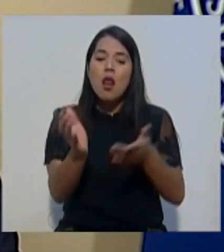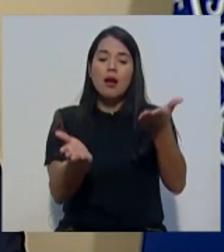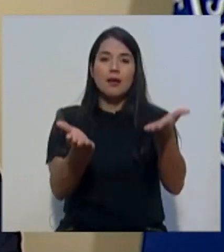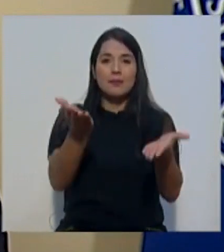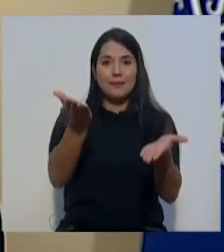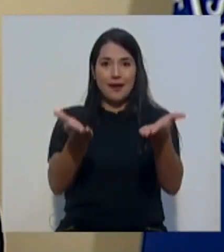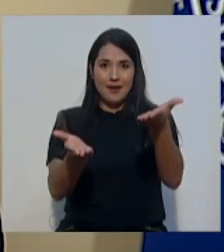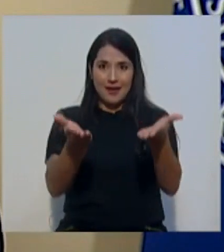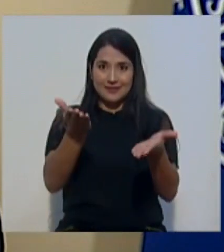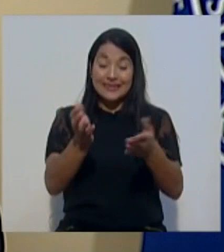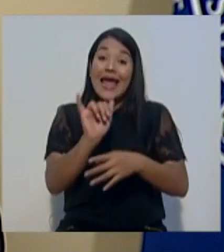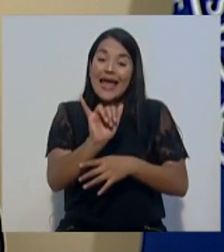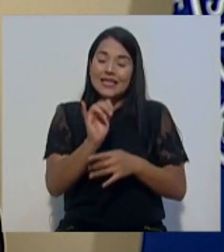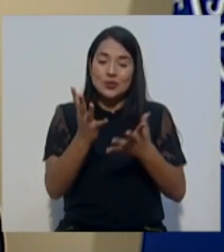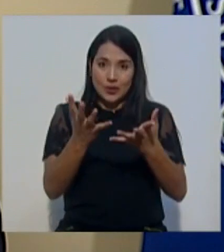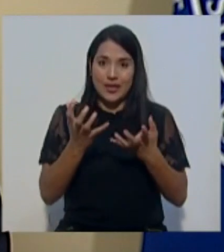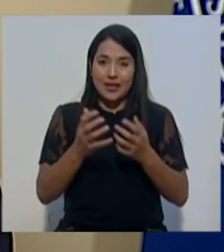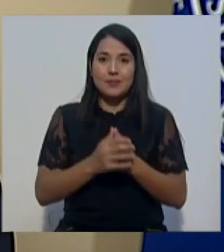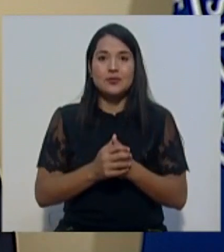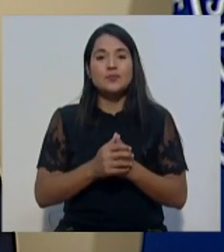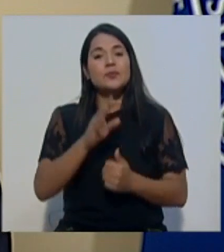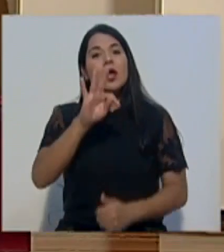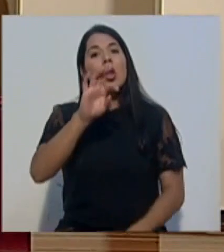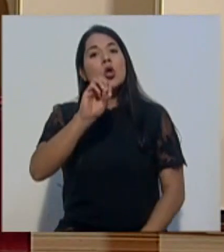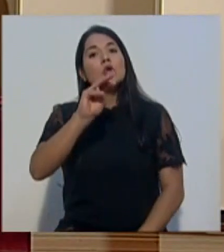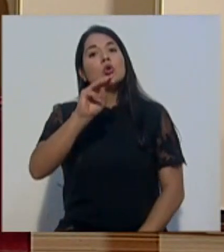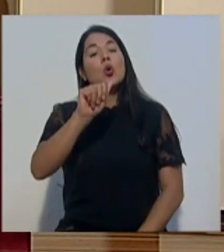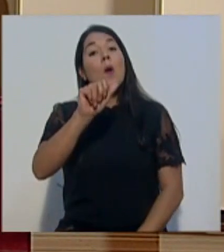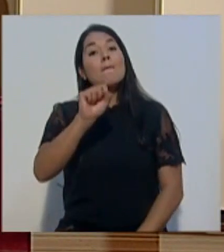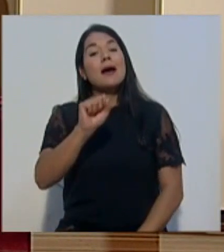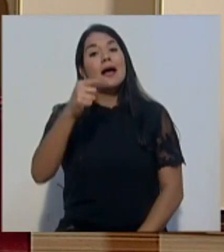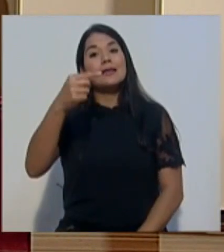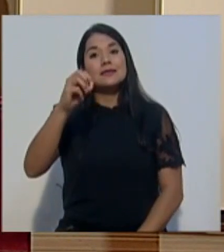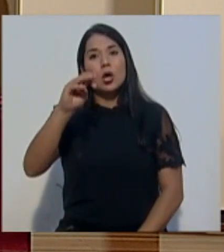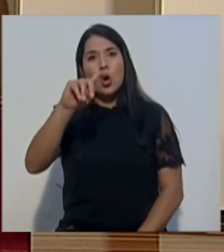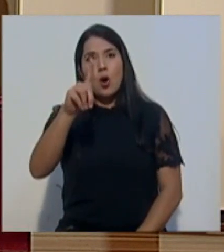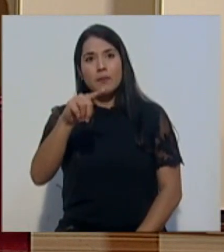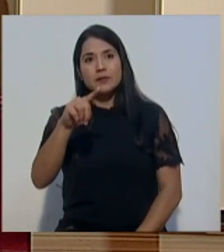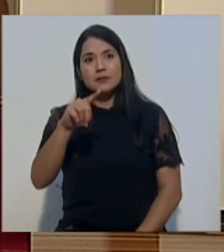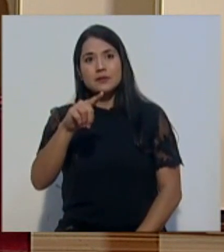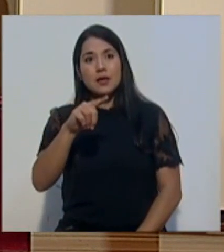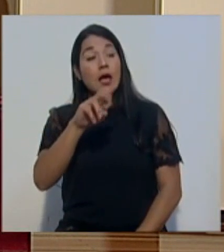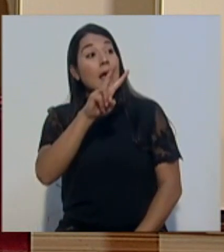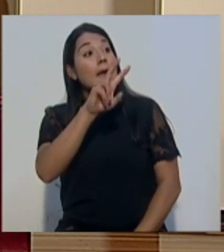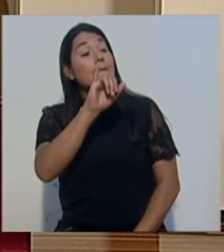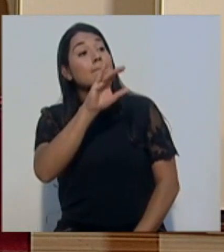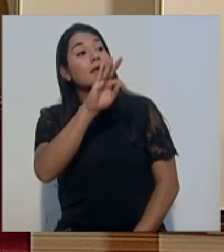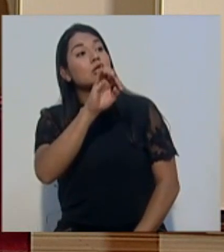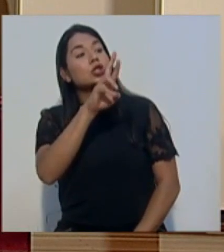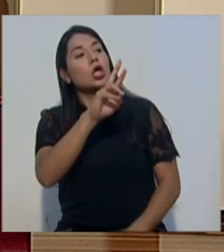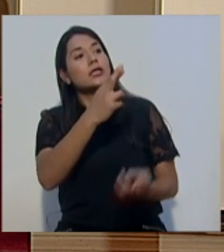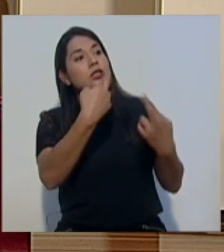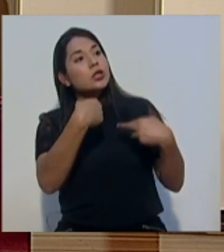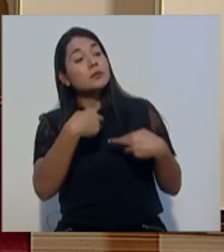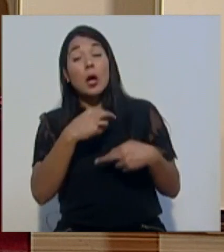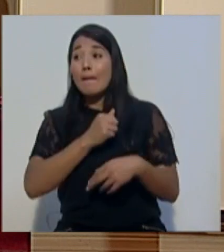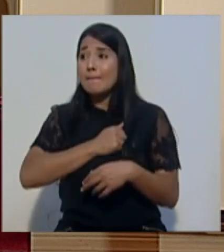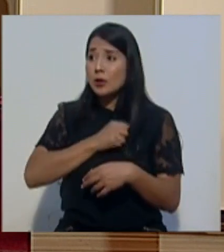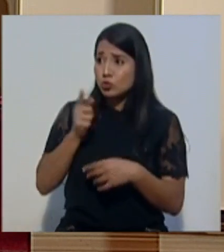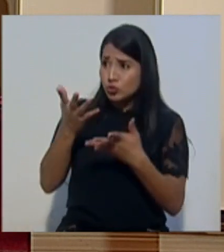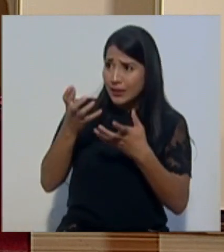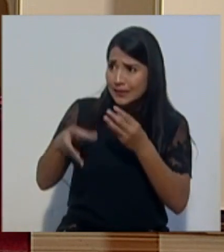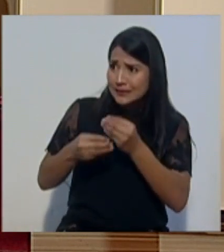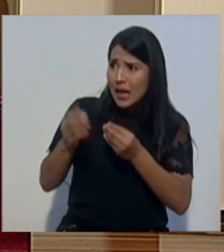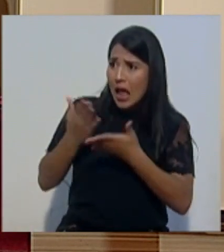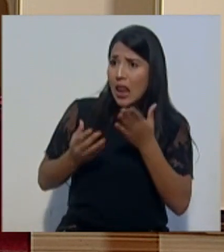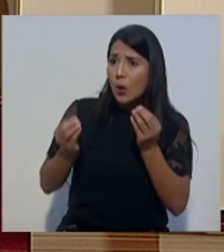balance. Y eso es a lo que estamos apuntando. Tomás Gómez, del Observador, por favor. Doña Victoria no me respondió. Perdón, doña Victoria, no sé si usted quisiera